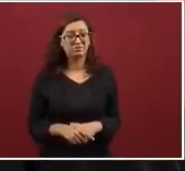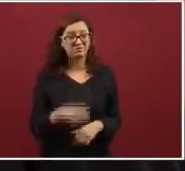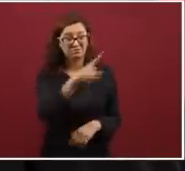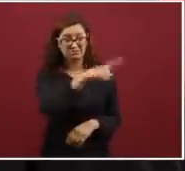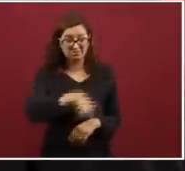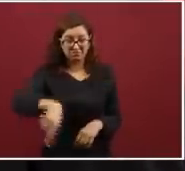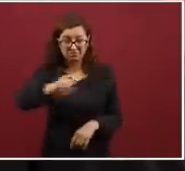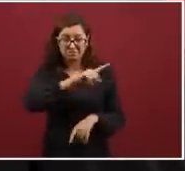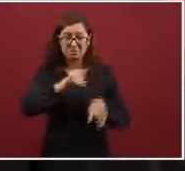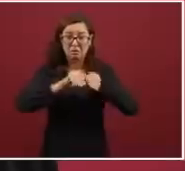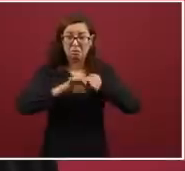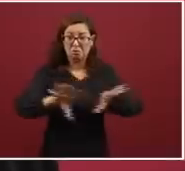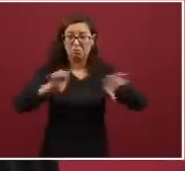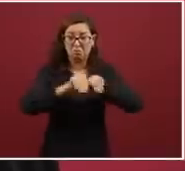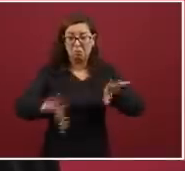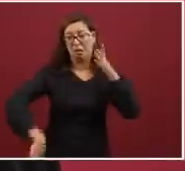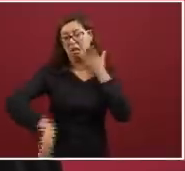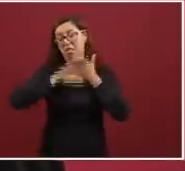agresividad,